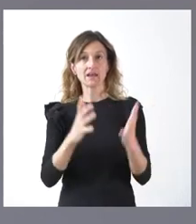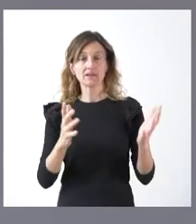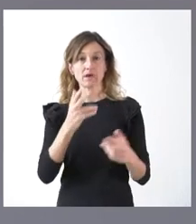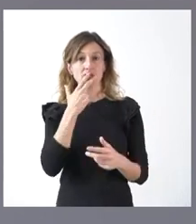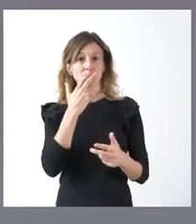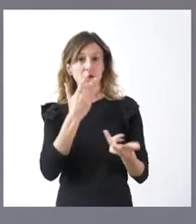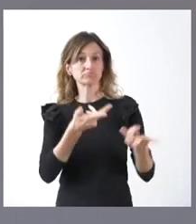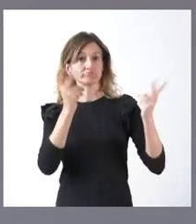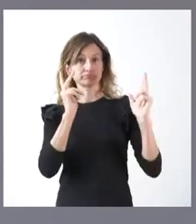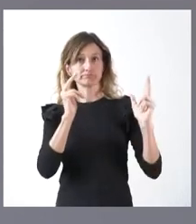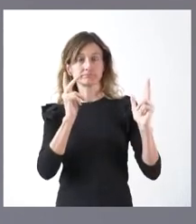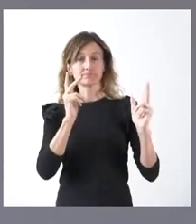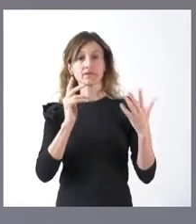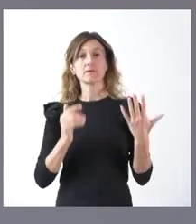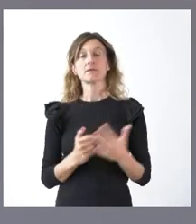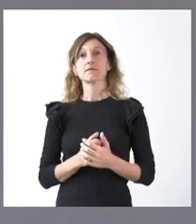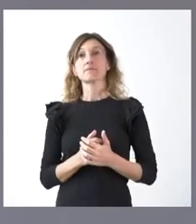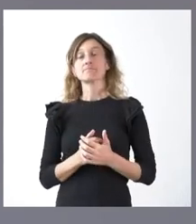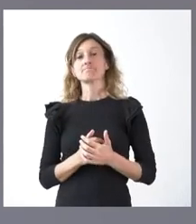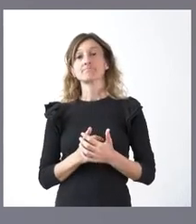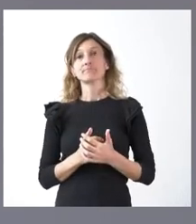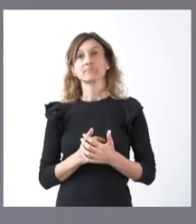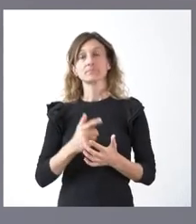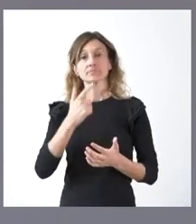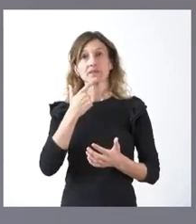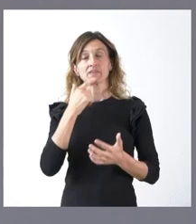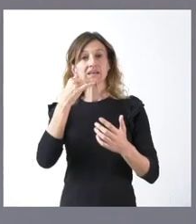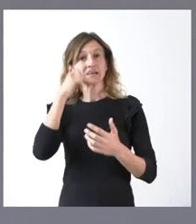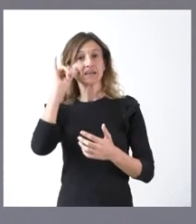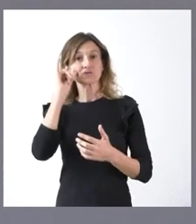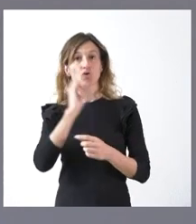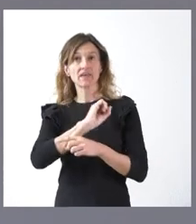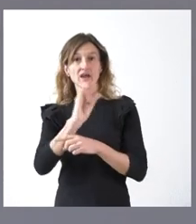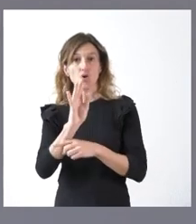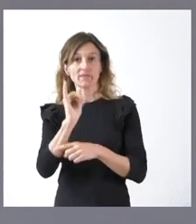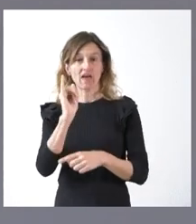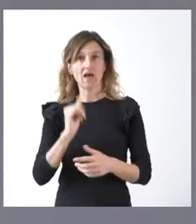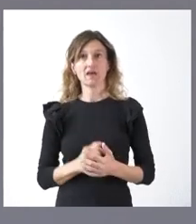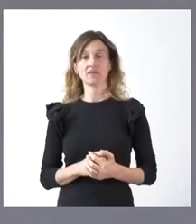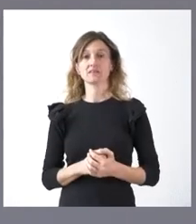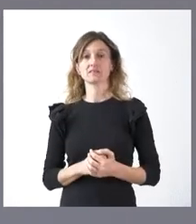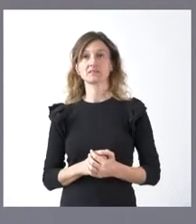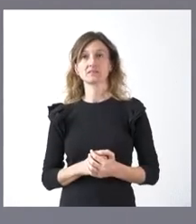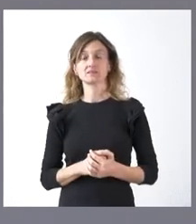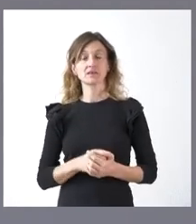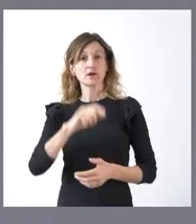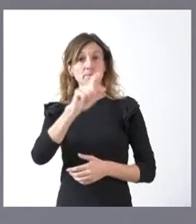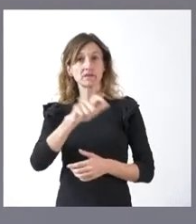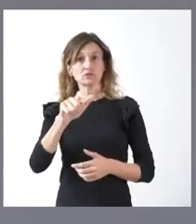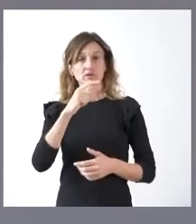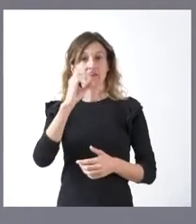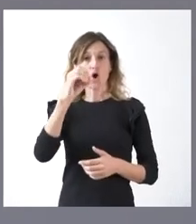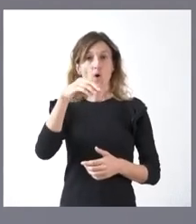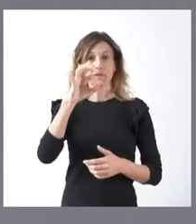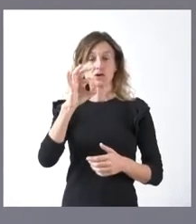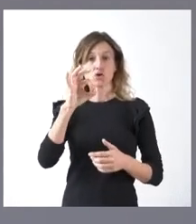pero no podemos dar por finalizado el riesgo del covins y hay muchas personas que aunque Es verdad que la variante O